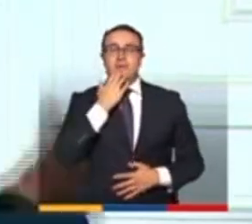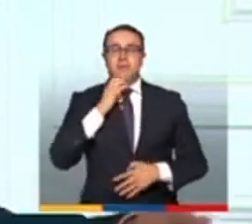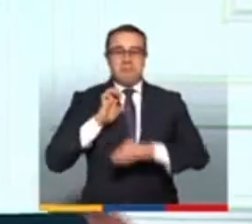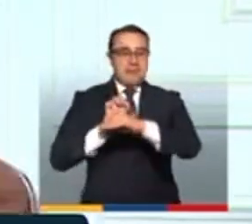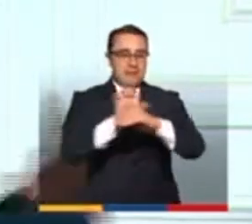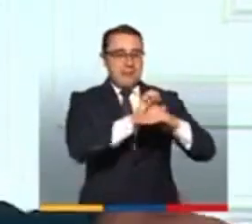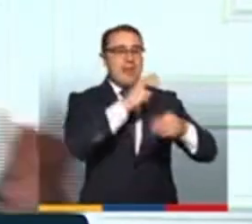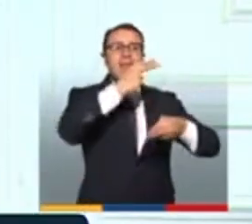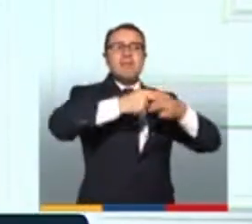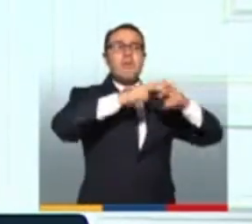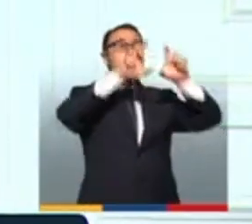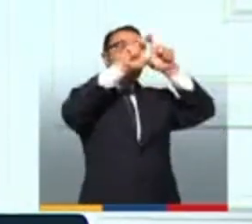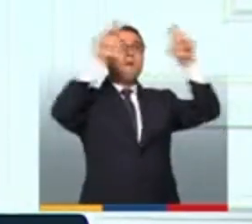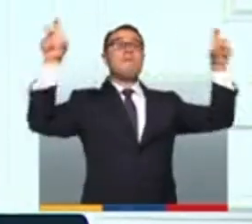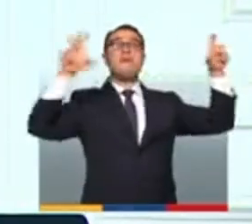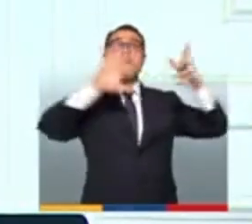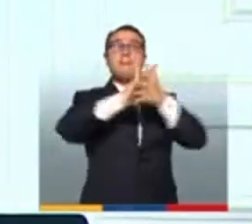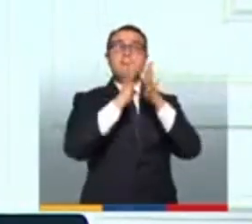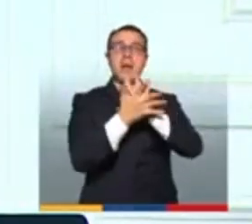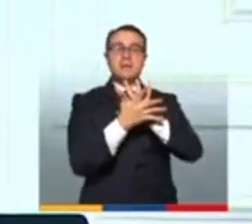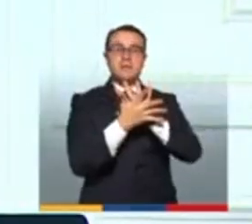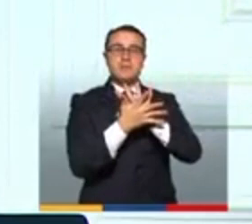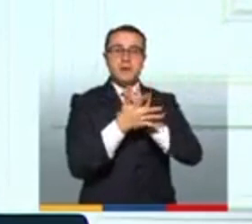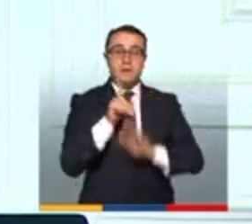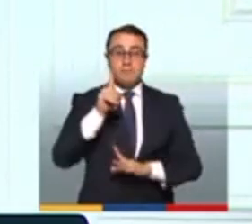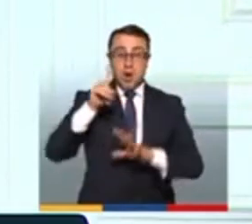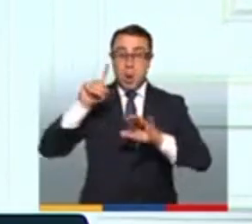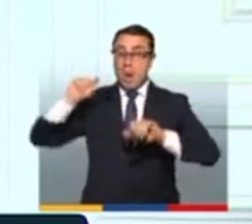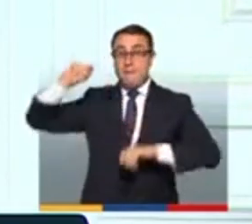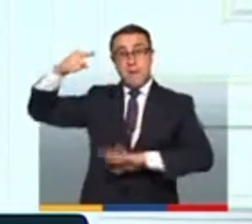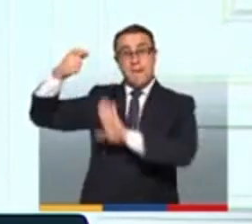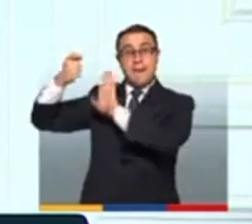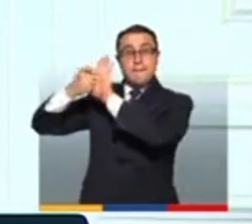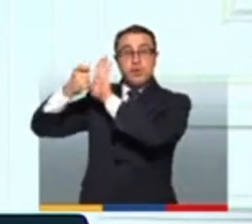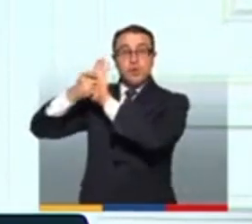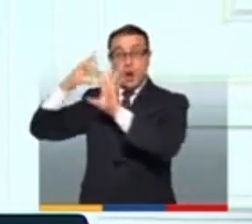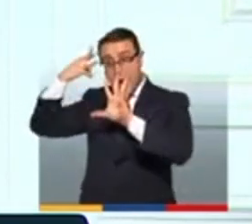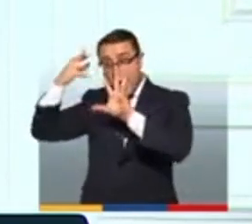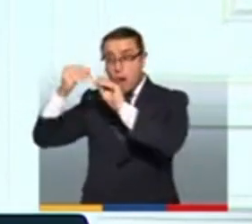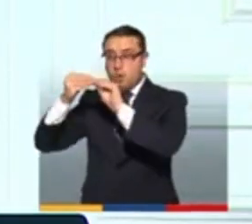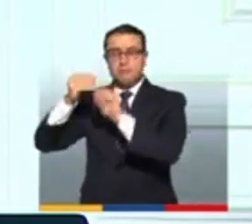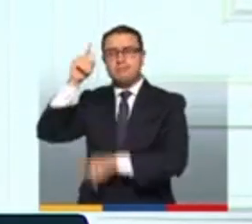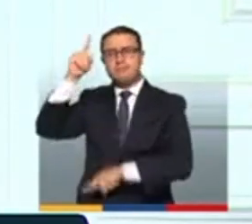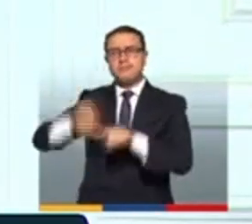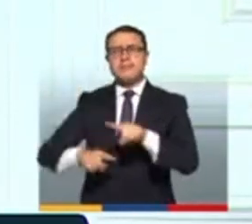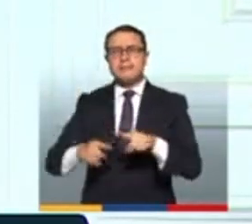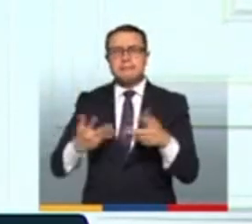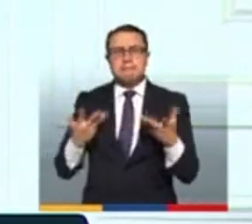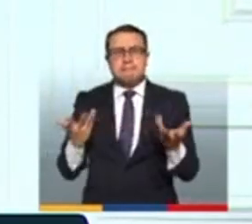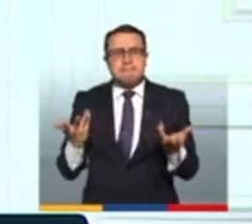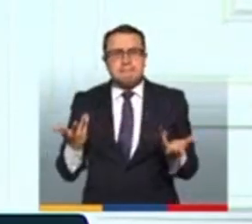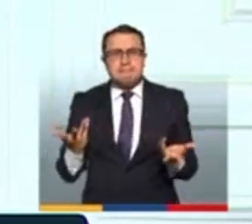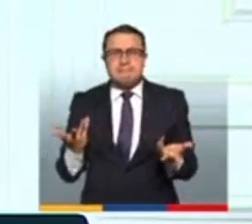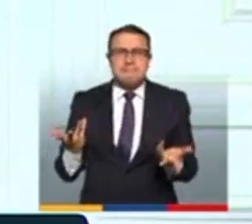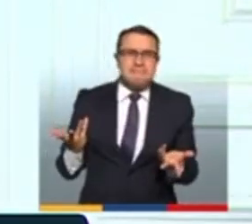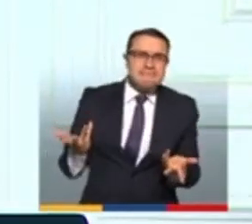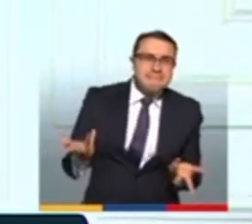ninguna puede ni siquiera cumplir el primer punto. Entonces, ¿de qué estamos hablando?